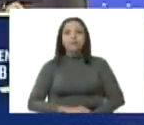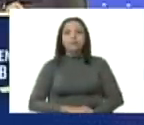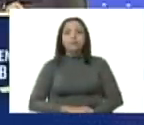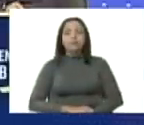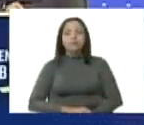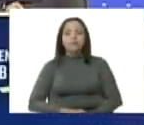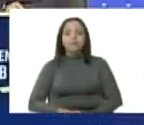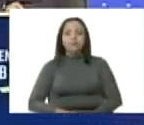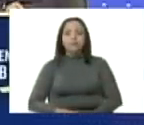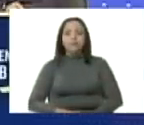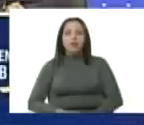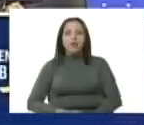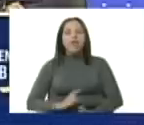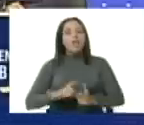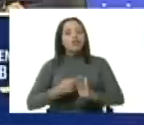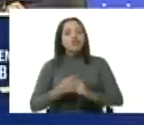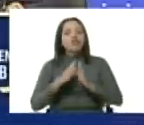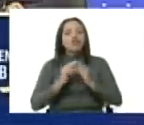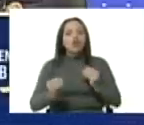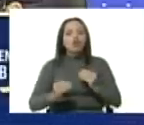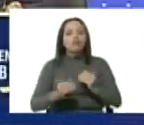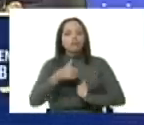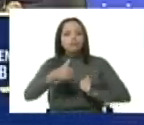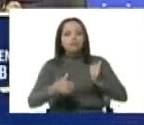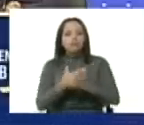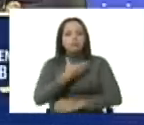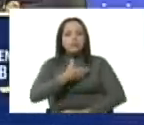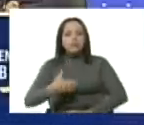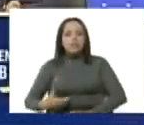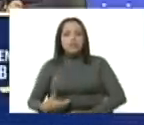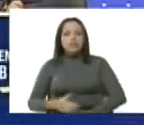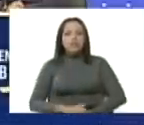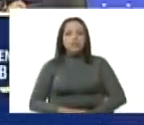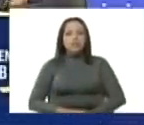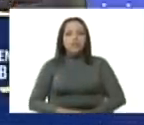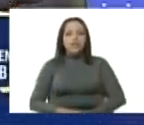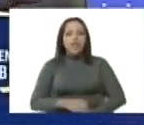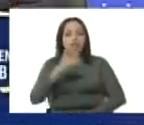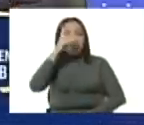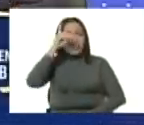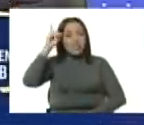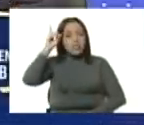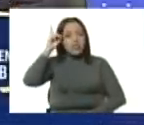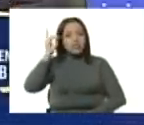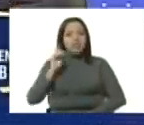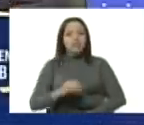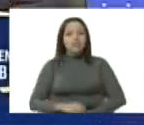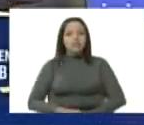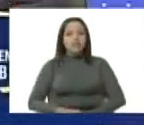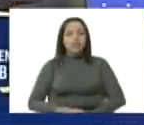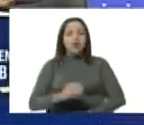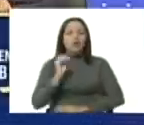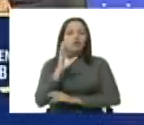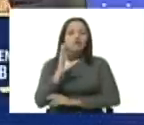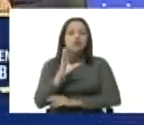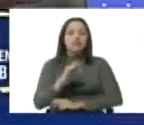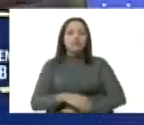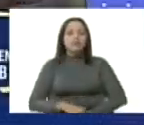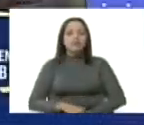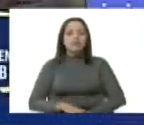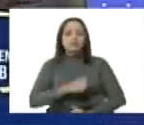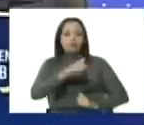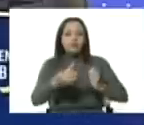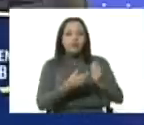Entonces, todo eso, vicepresidente, yo le pido a usted, vicepresidente ejecutivo, Delcy Rodríguez, consejo de vicepresidente, que no se